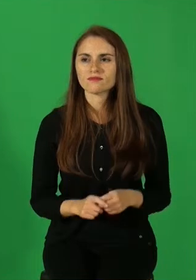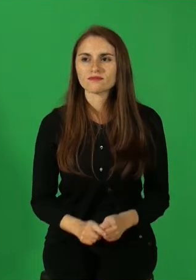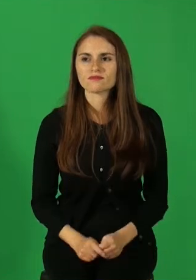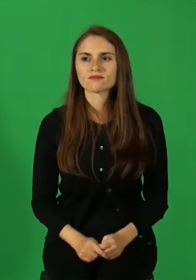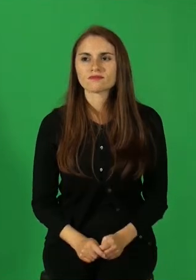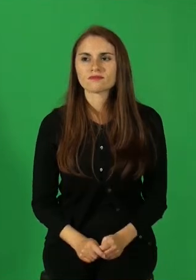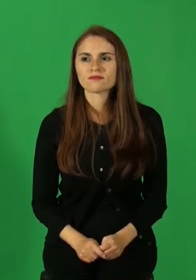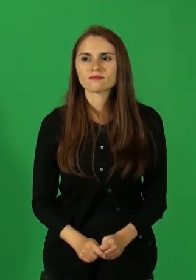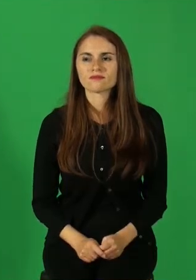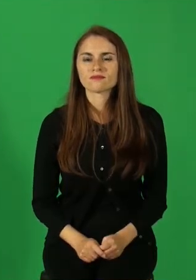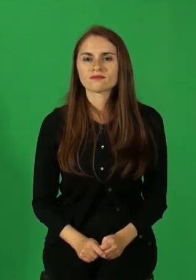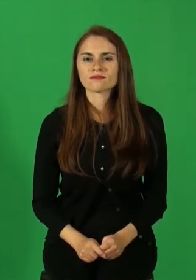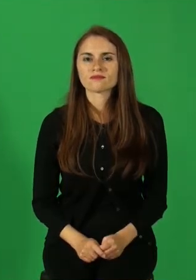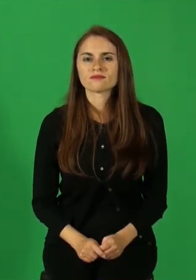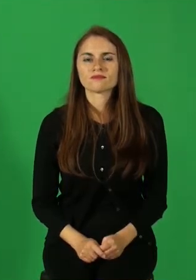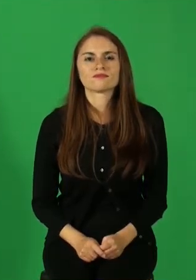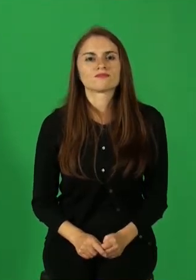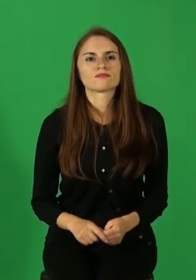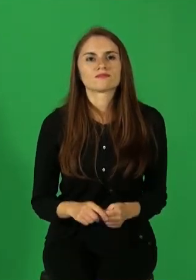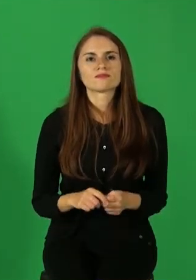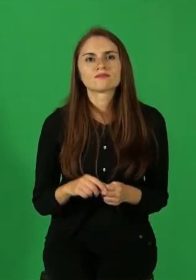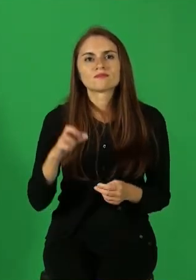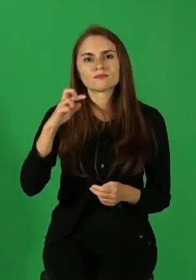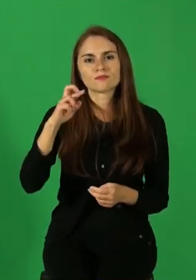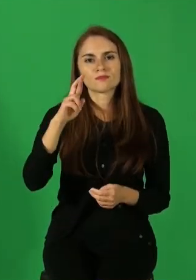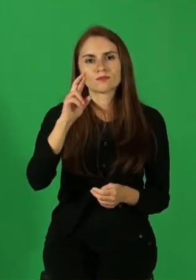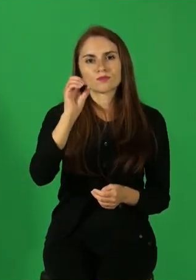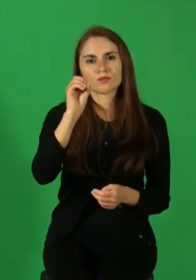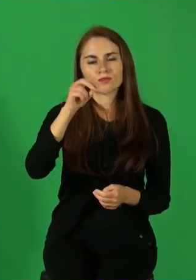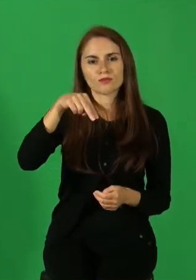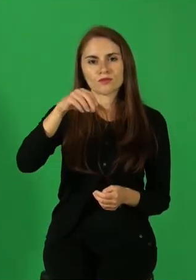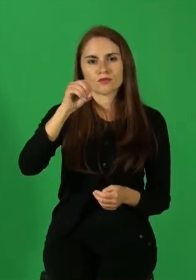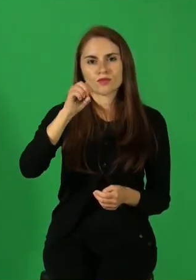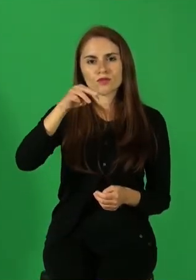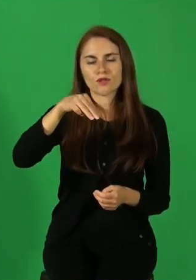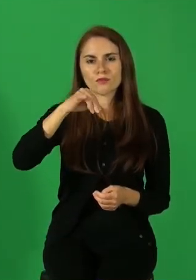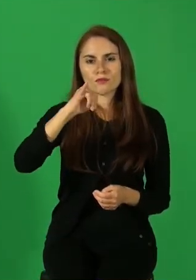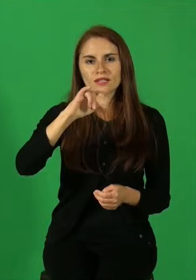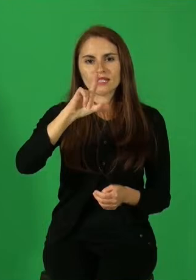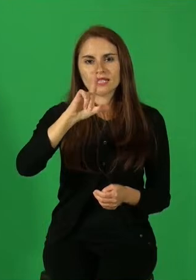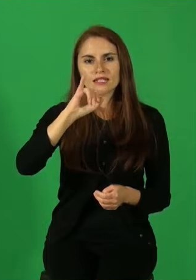que es la pronominalización. ¿Qué es la